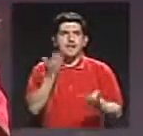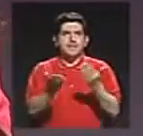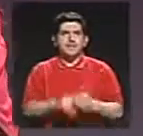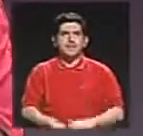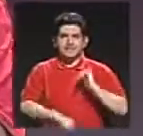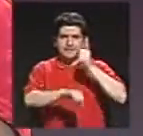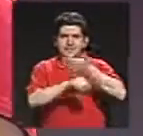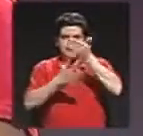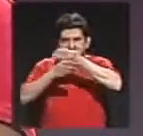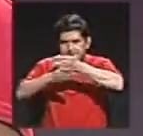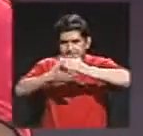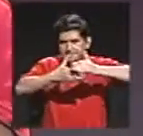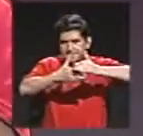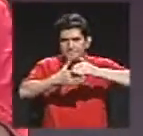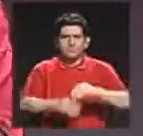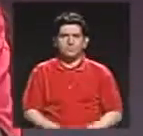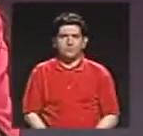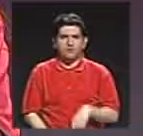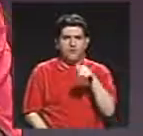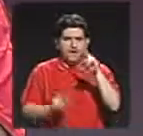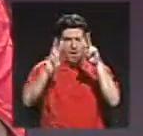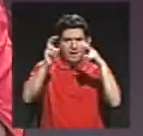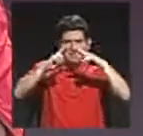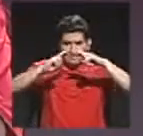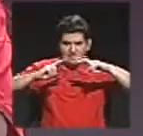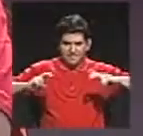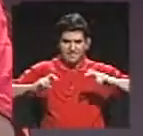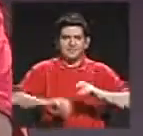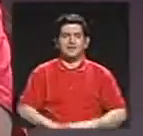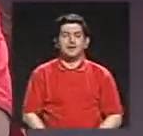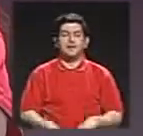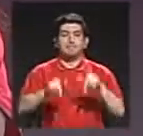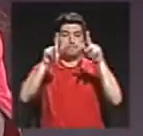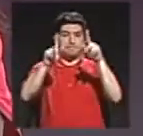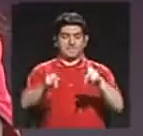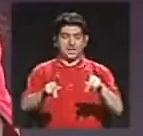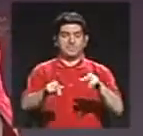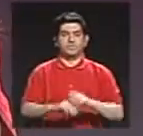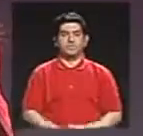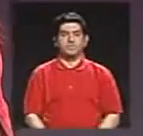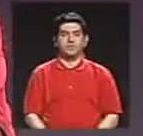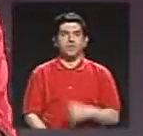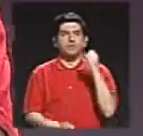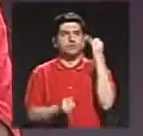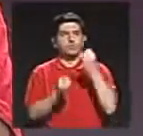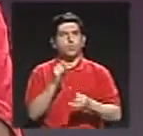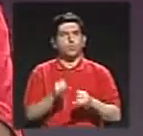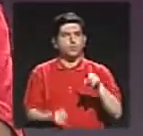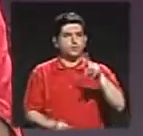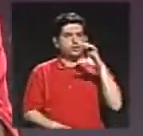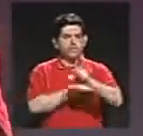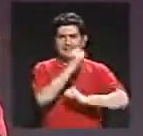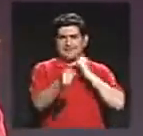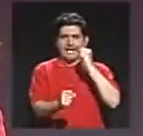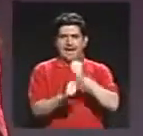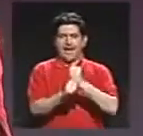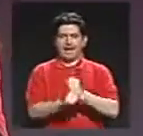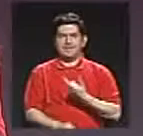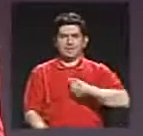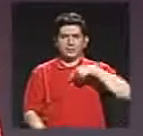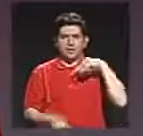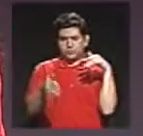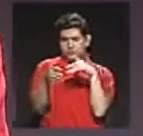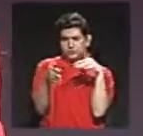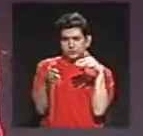división verdad e ir entrando un poquito en ese tema eh las personas en los últimos 100 años nos nos han